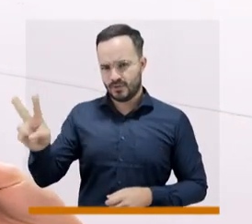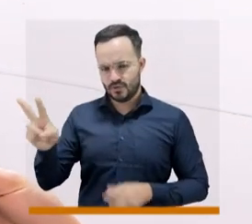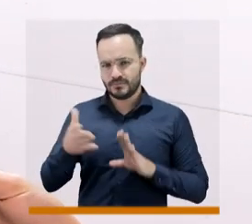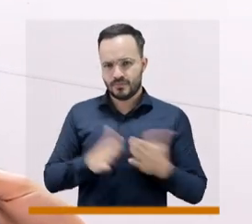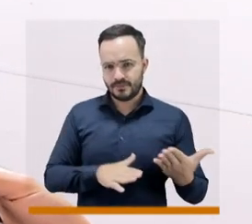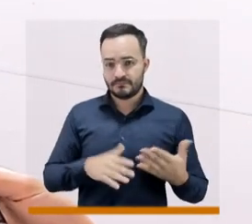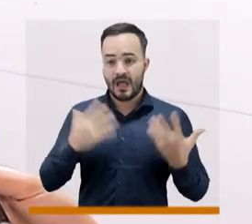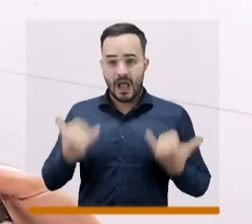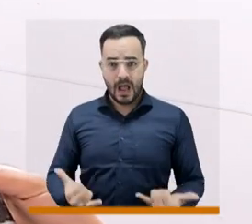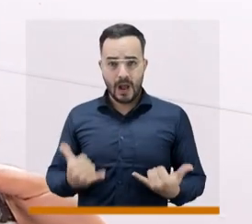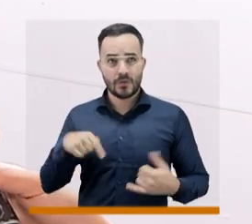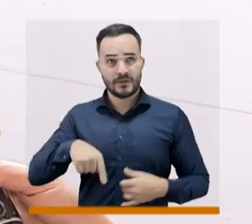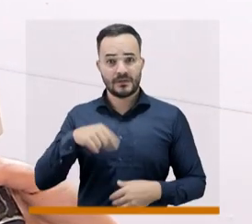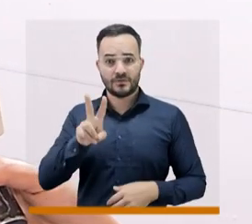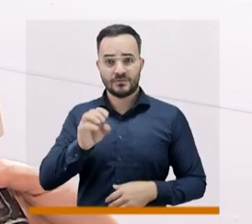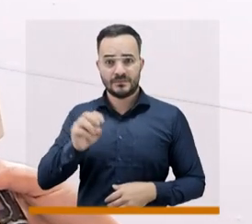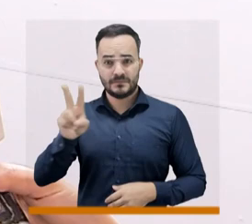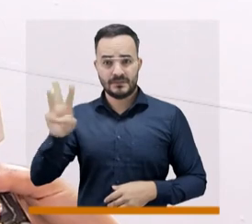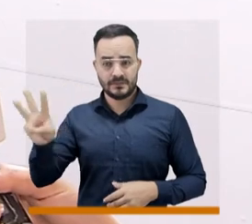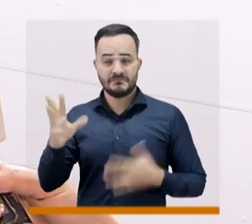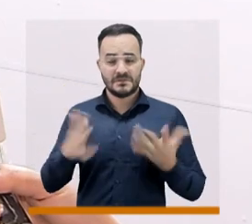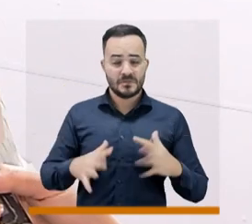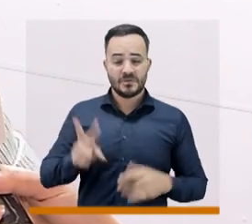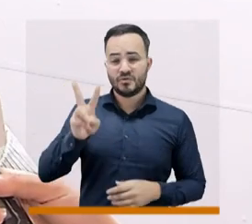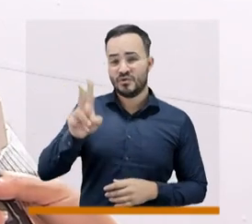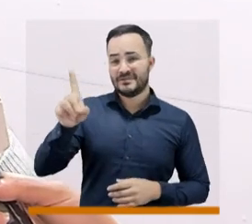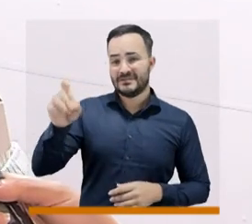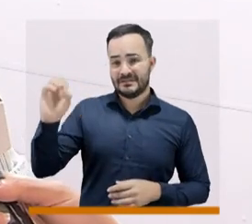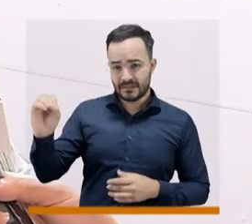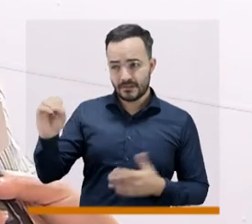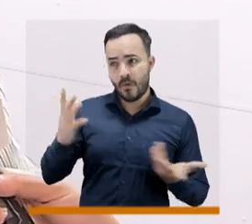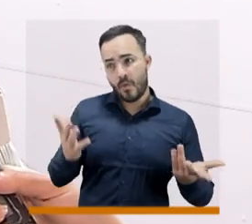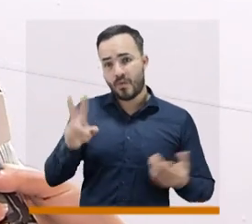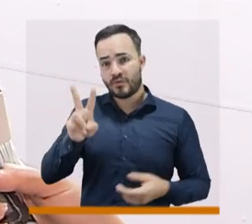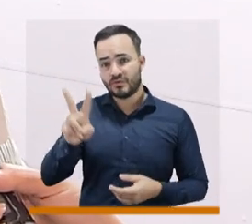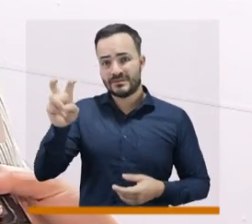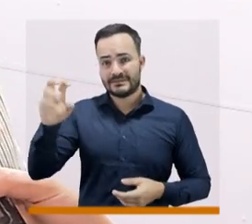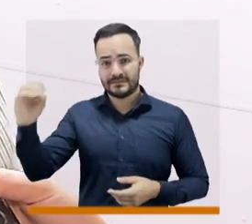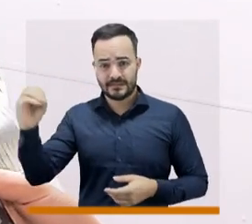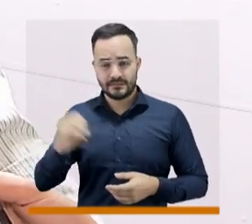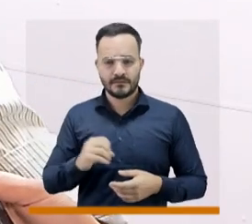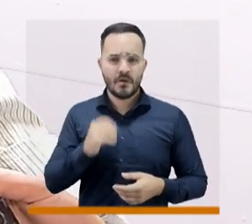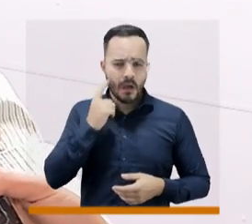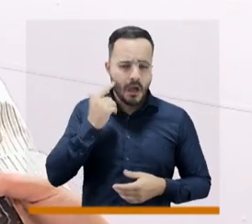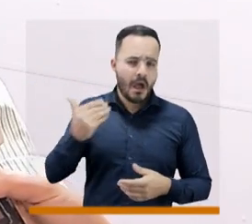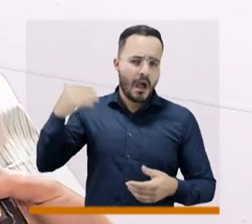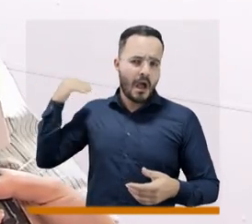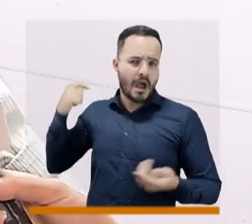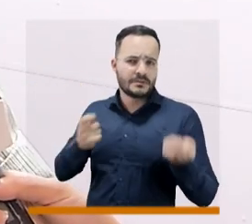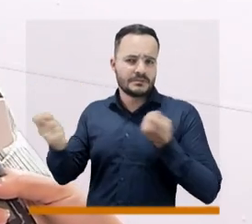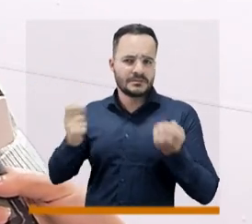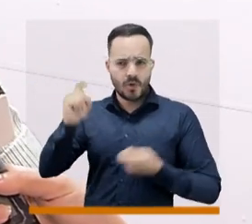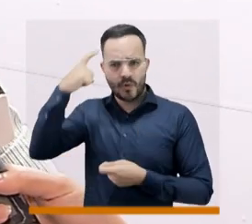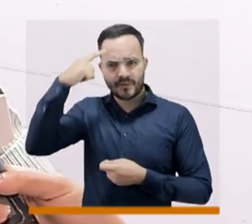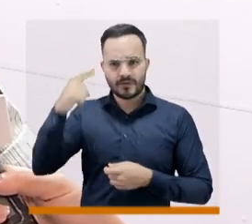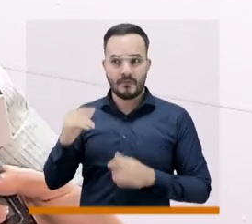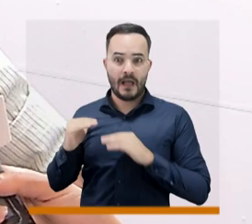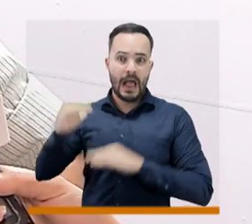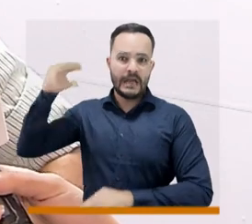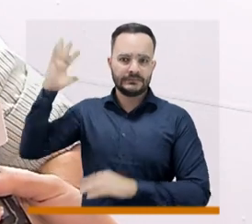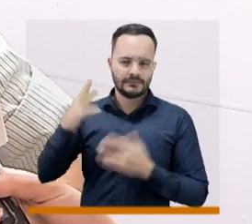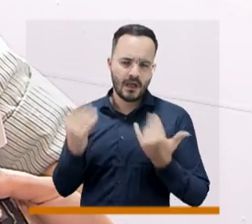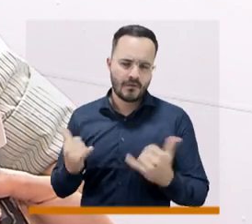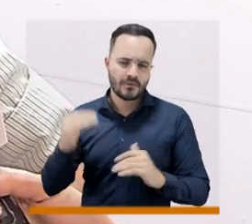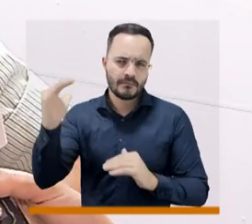Al ritmo que vamos, este año vamos a estar cercano a los 260, 270. Cifras muy inferiores a gobiernos anteriores, pero